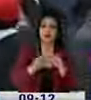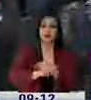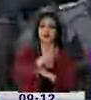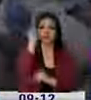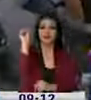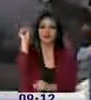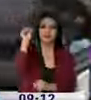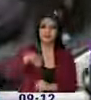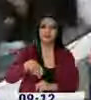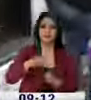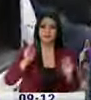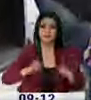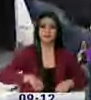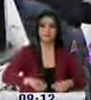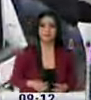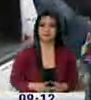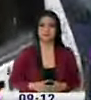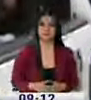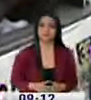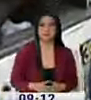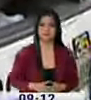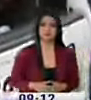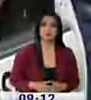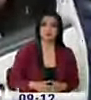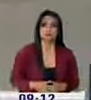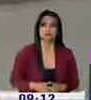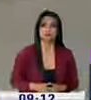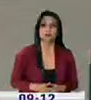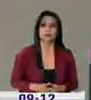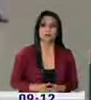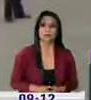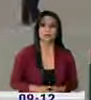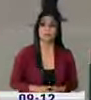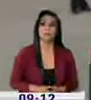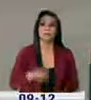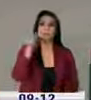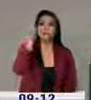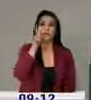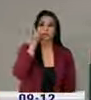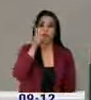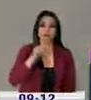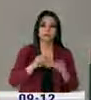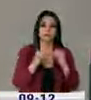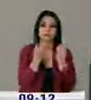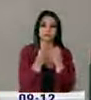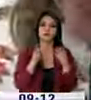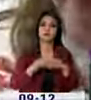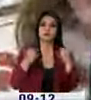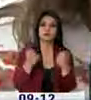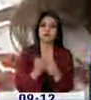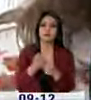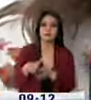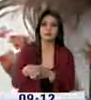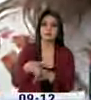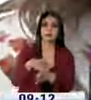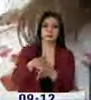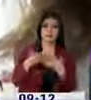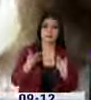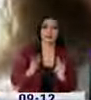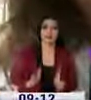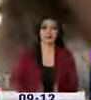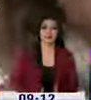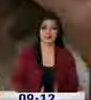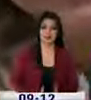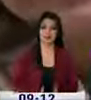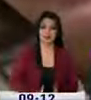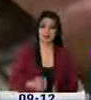opción sea la ganadora en los comicios. Atendiendo a la invitación de los dirigentes de las organizaciones sociales que respalden el sí para